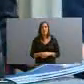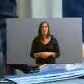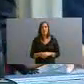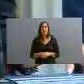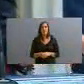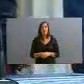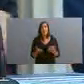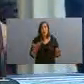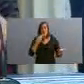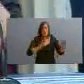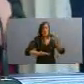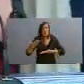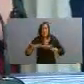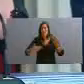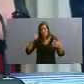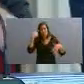Ya tengo un lío de papeles acá.